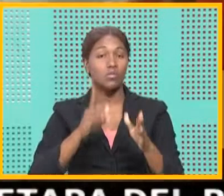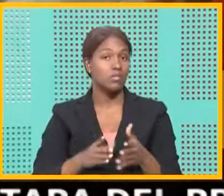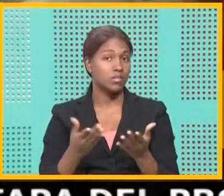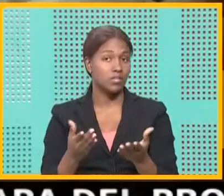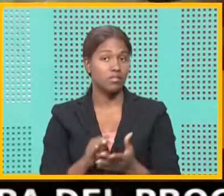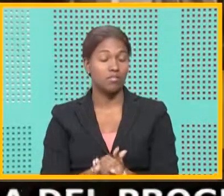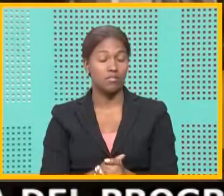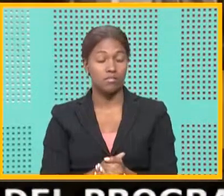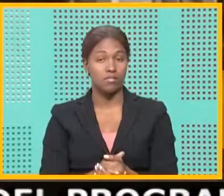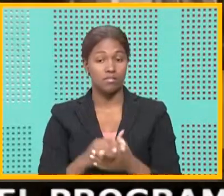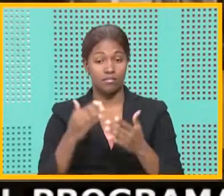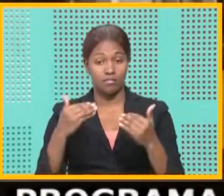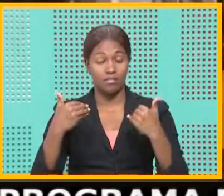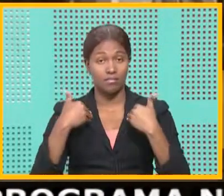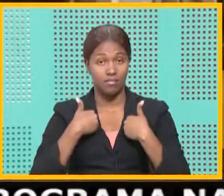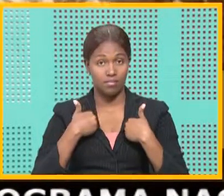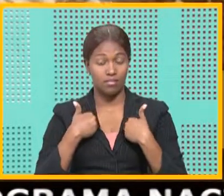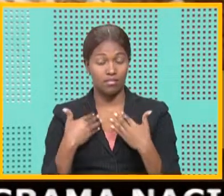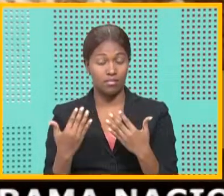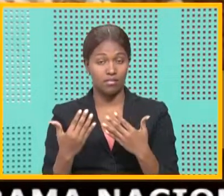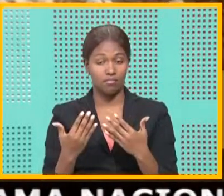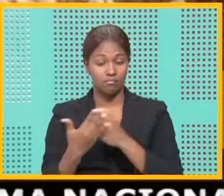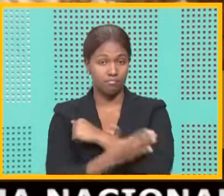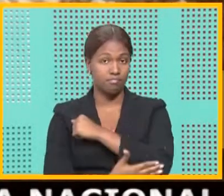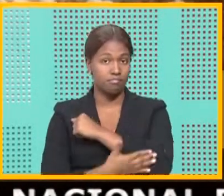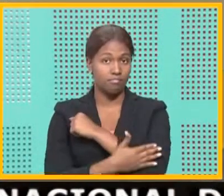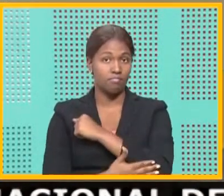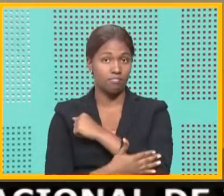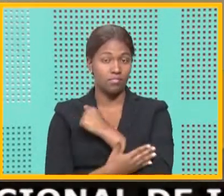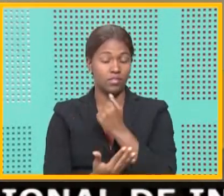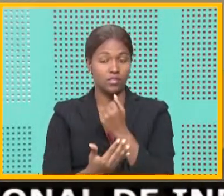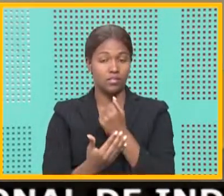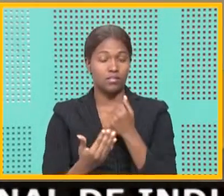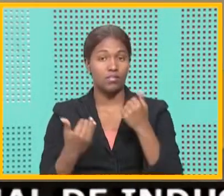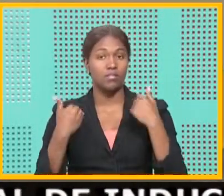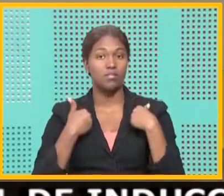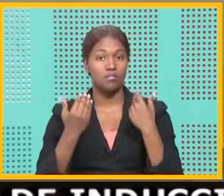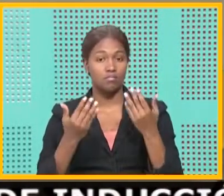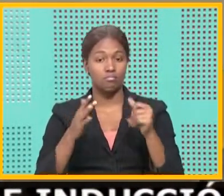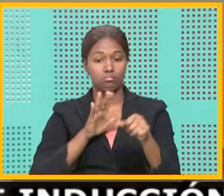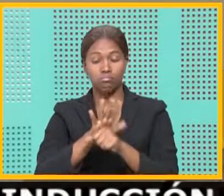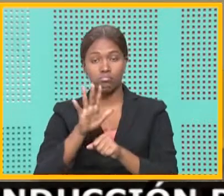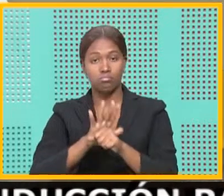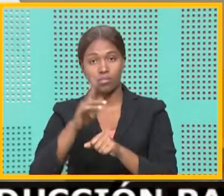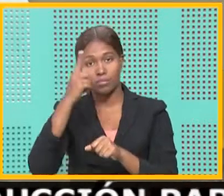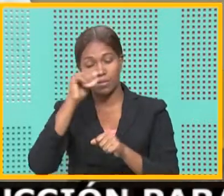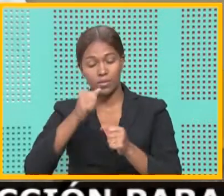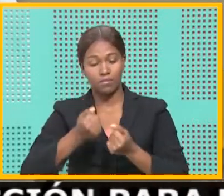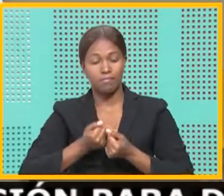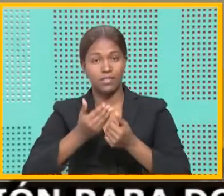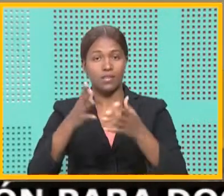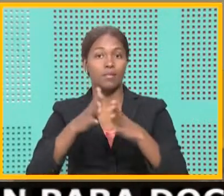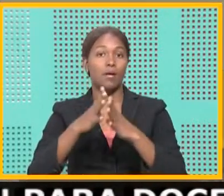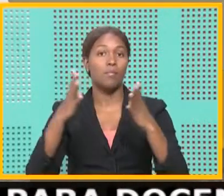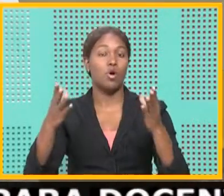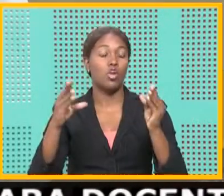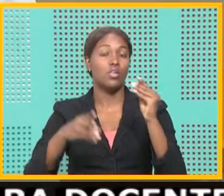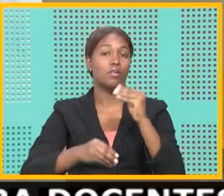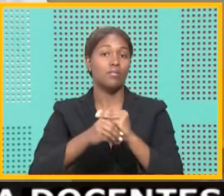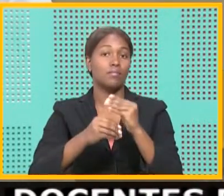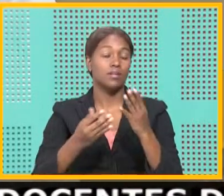que hay en el país pie de nave suficiente para producir mucho